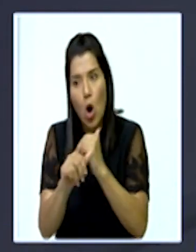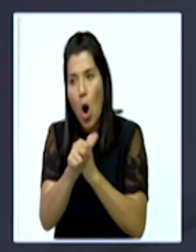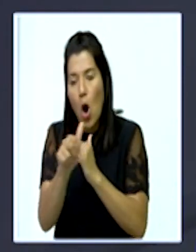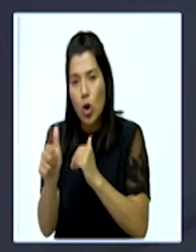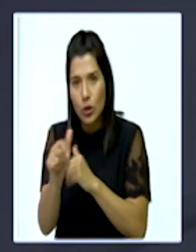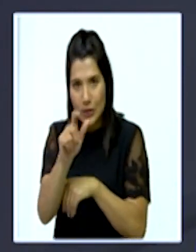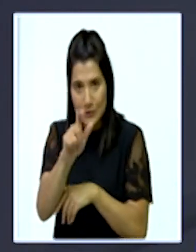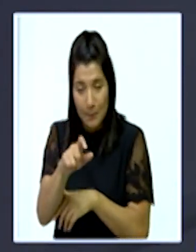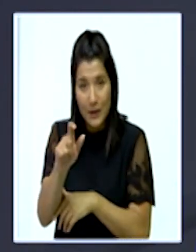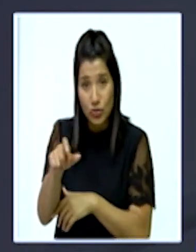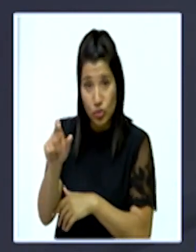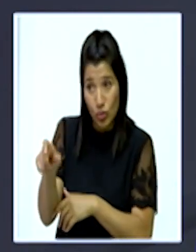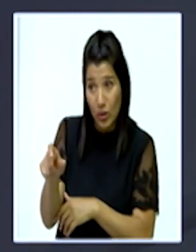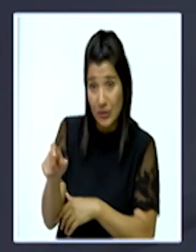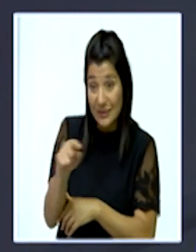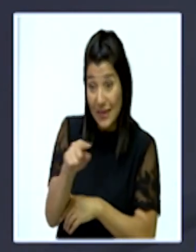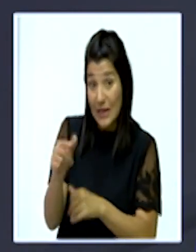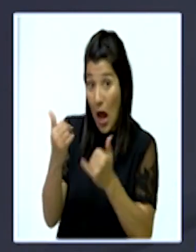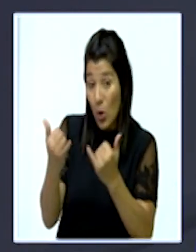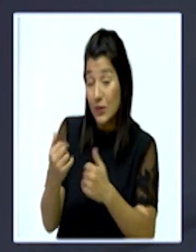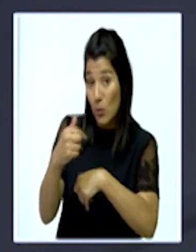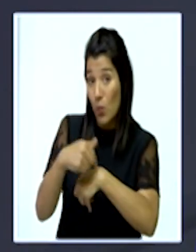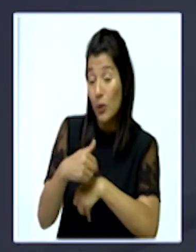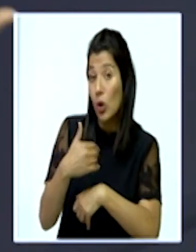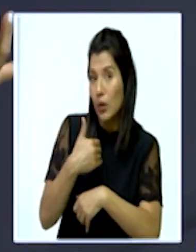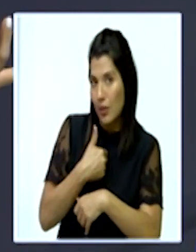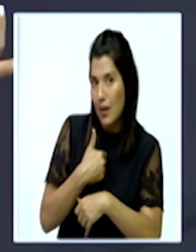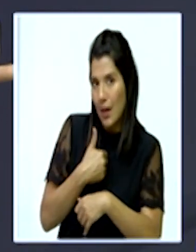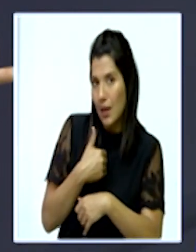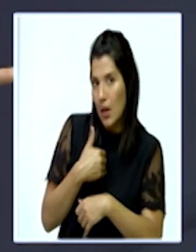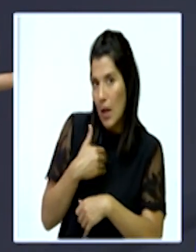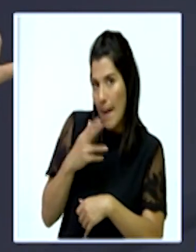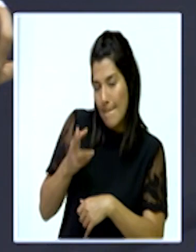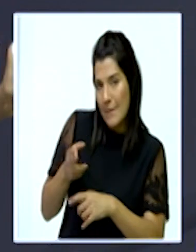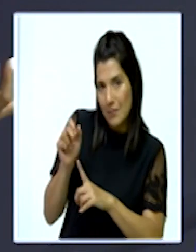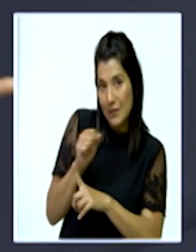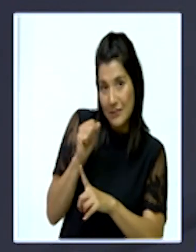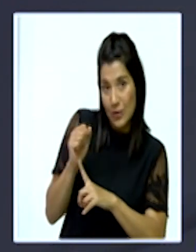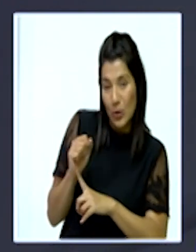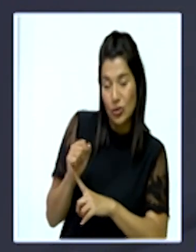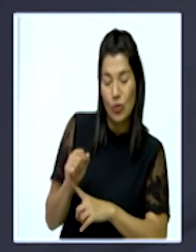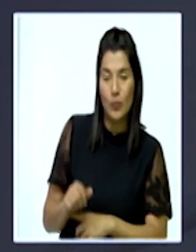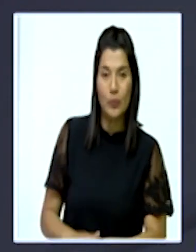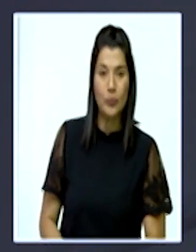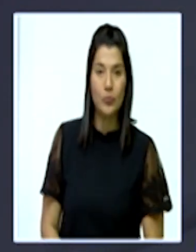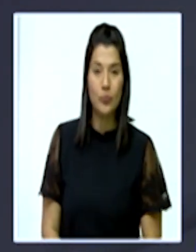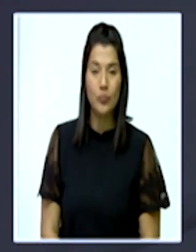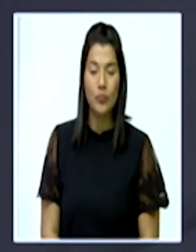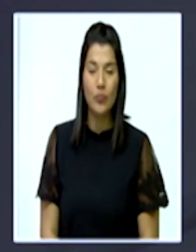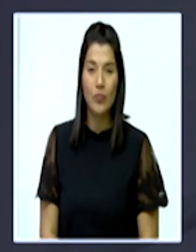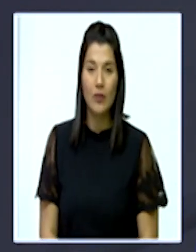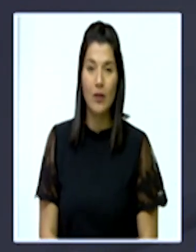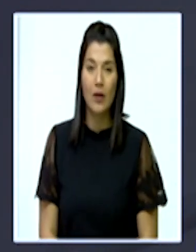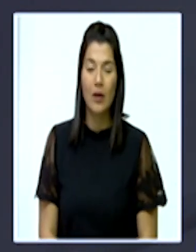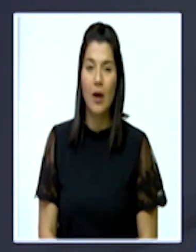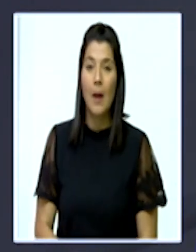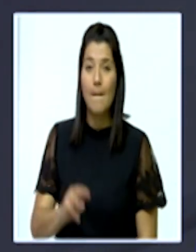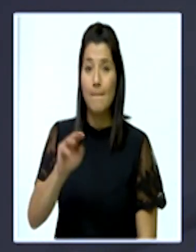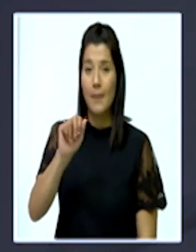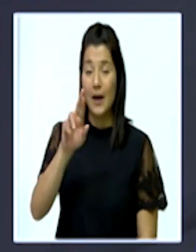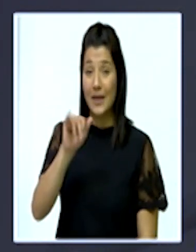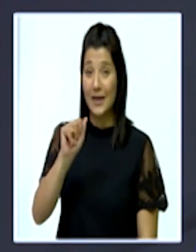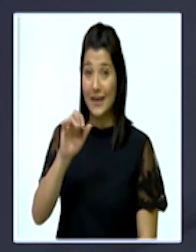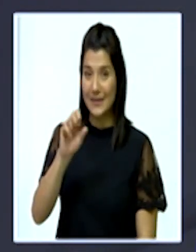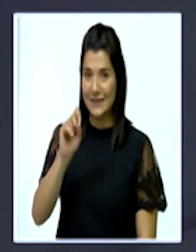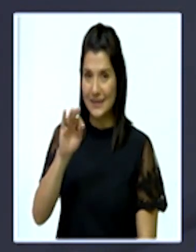que en este momento están viviendo la situación que vivieron ellos en años o en algunos meses. María Esther, se nos va